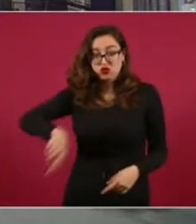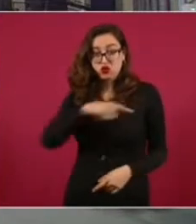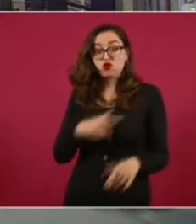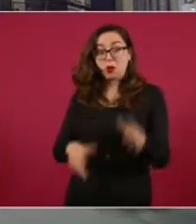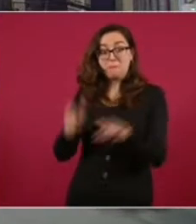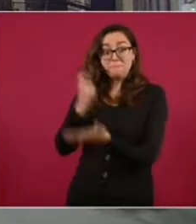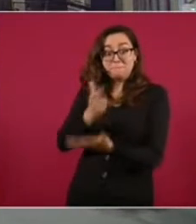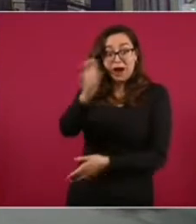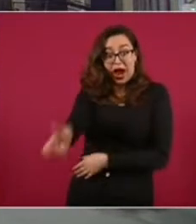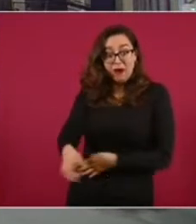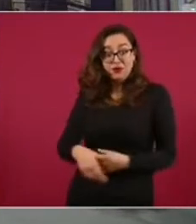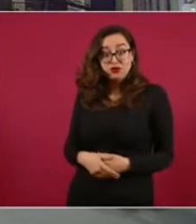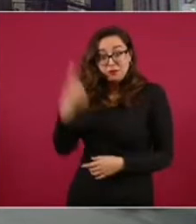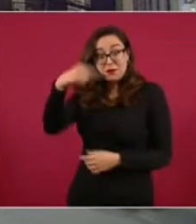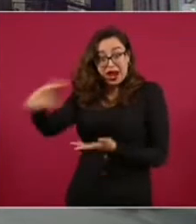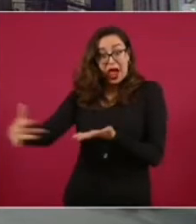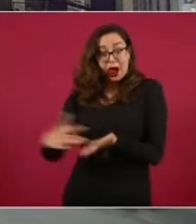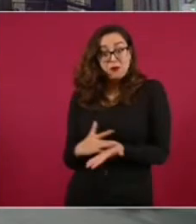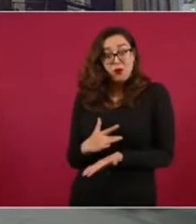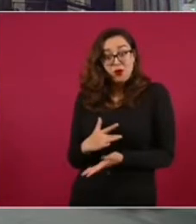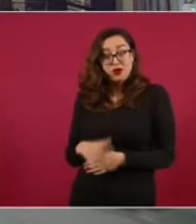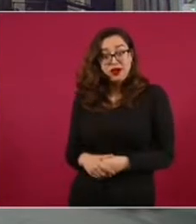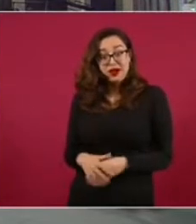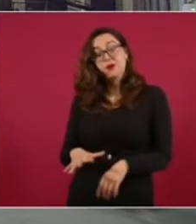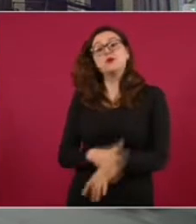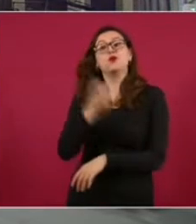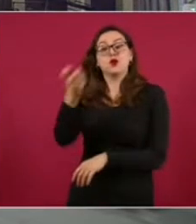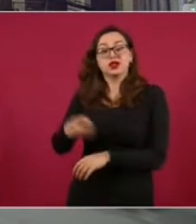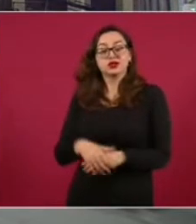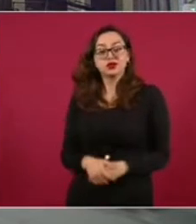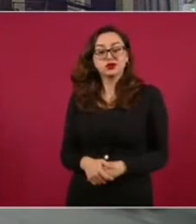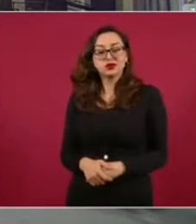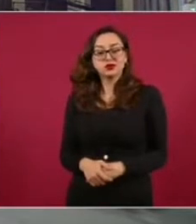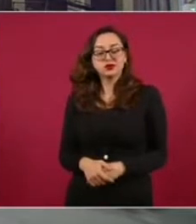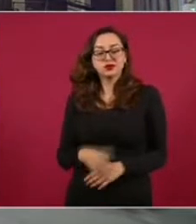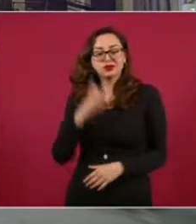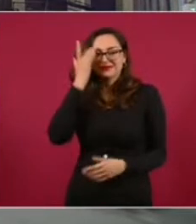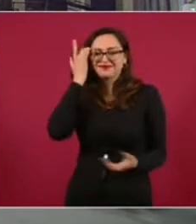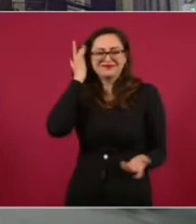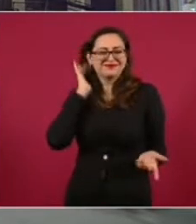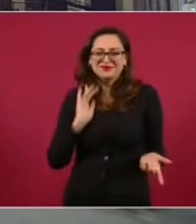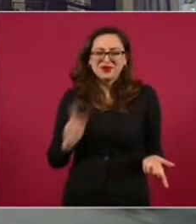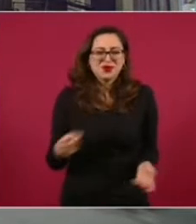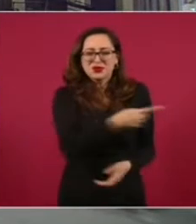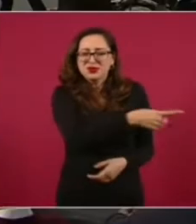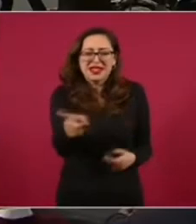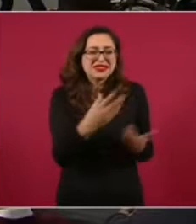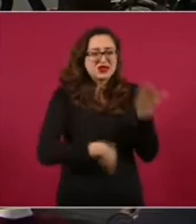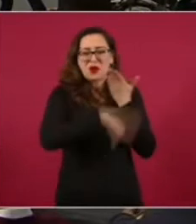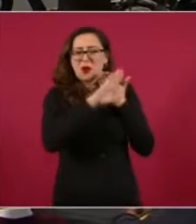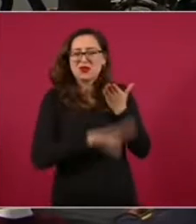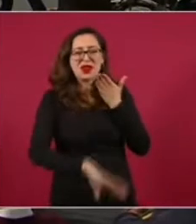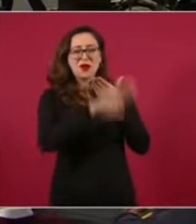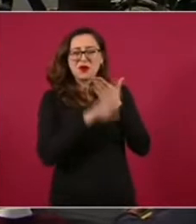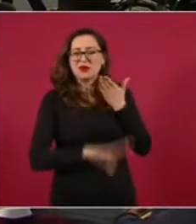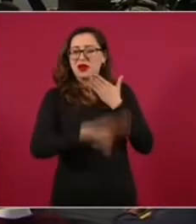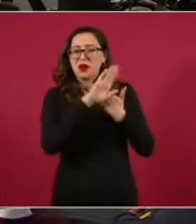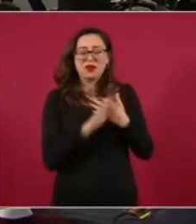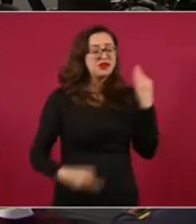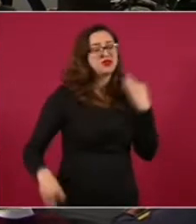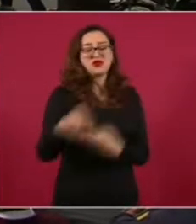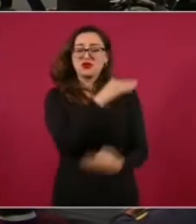le pagamos. No estoy diciendo eso, no. Publicidad no, a los no. medios. Los tenemos en contra a todos. No